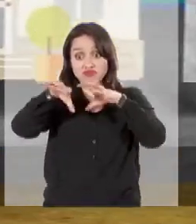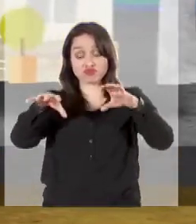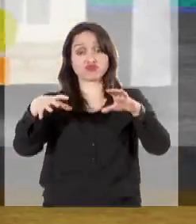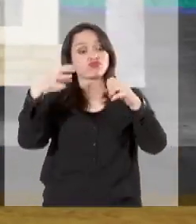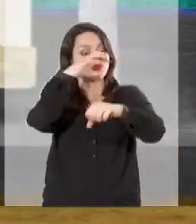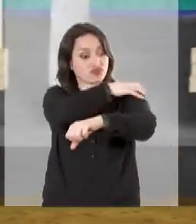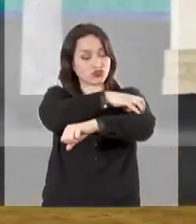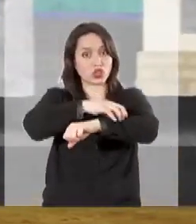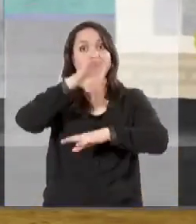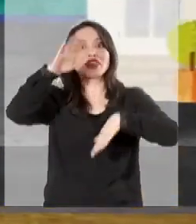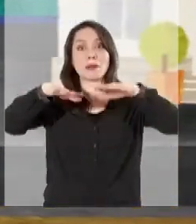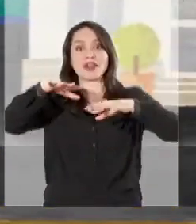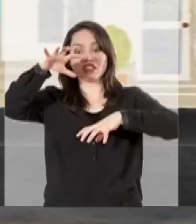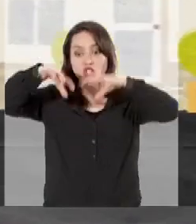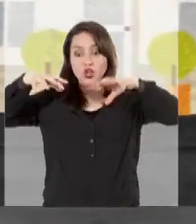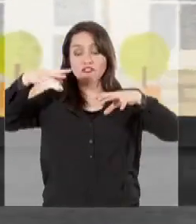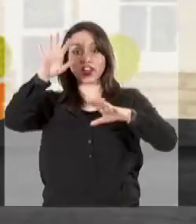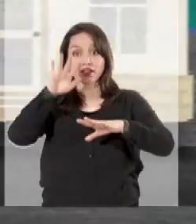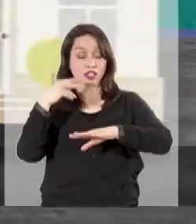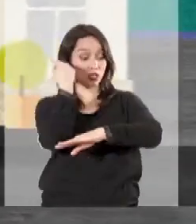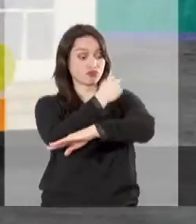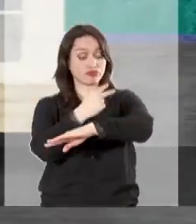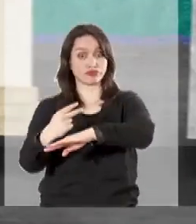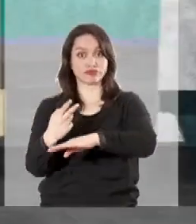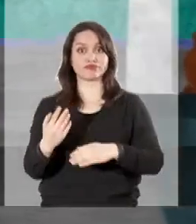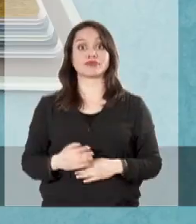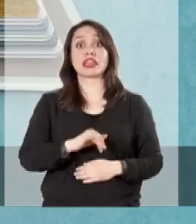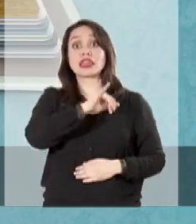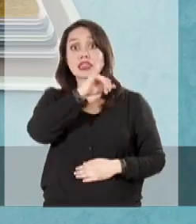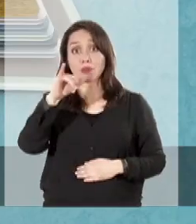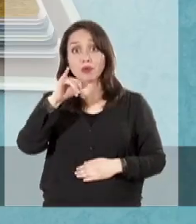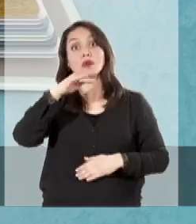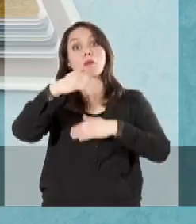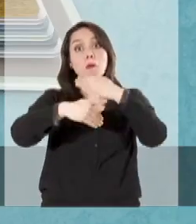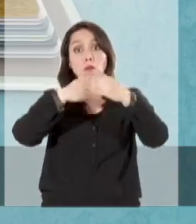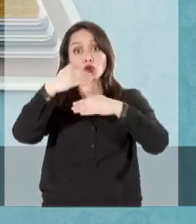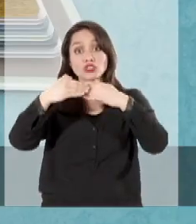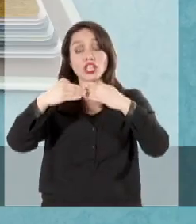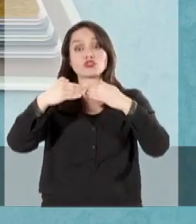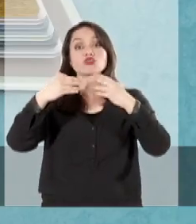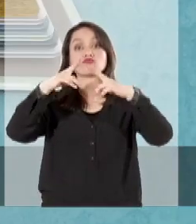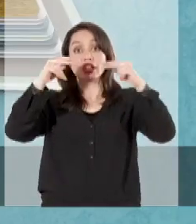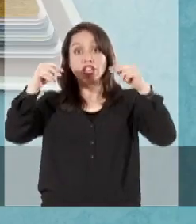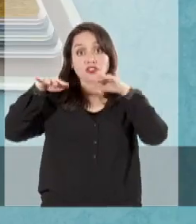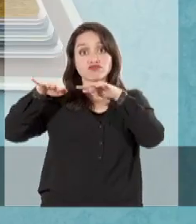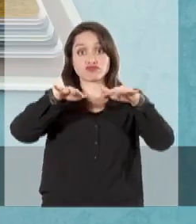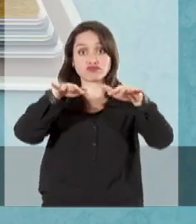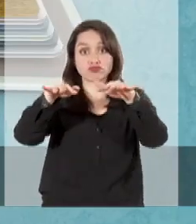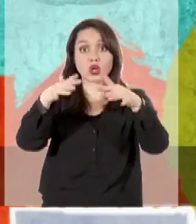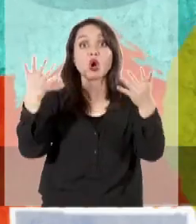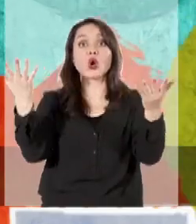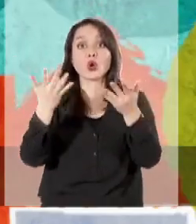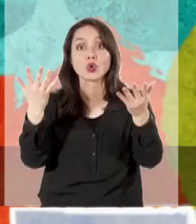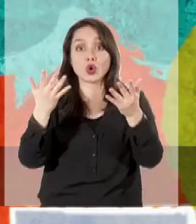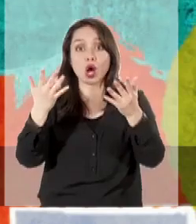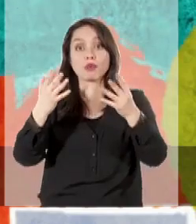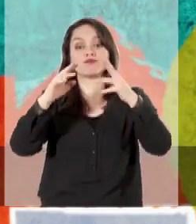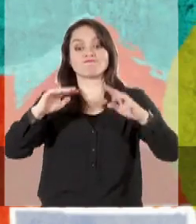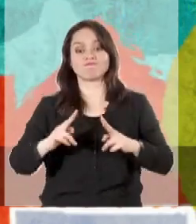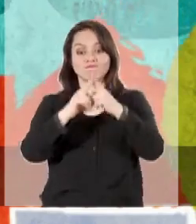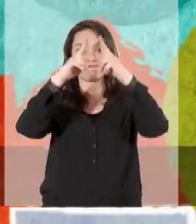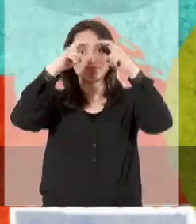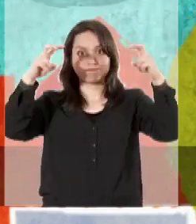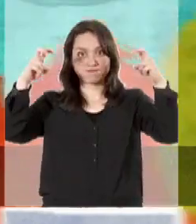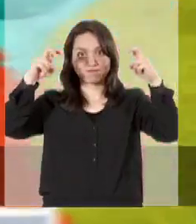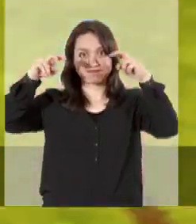están distribuidos de acuerdo a la geografía de cada lugar. Luego viene el proceso de transporte de la energía, a través de torres